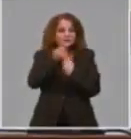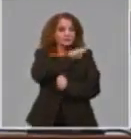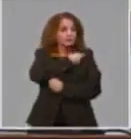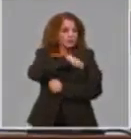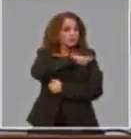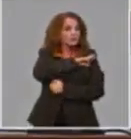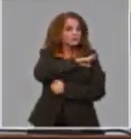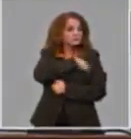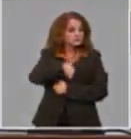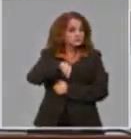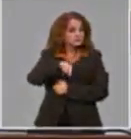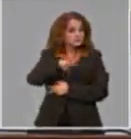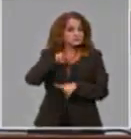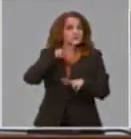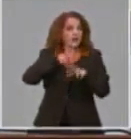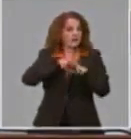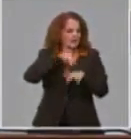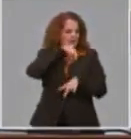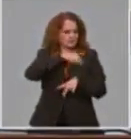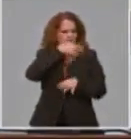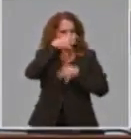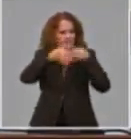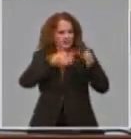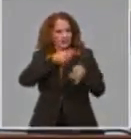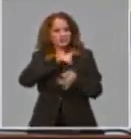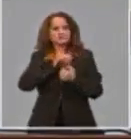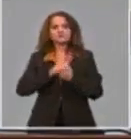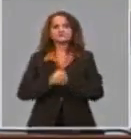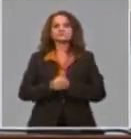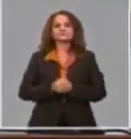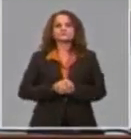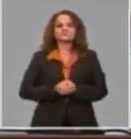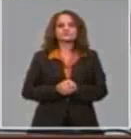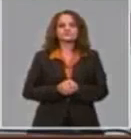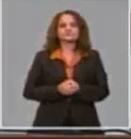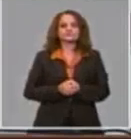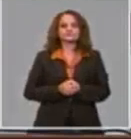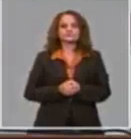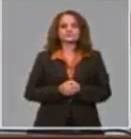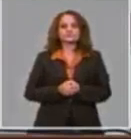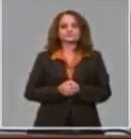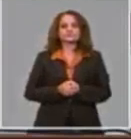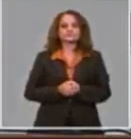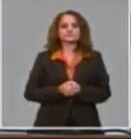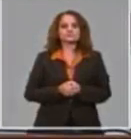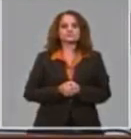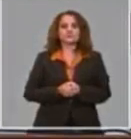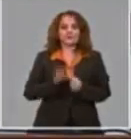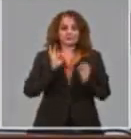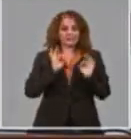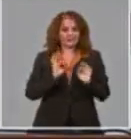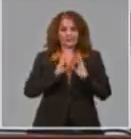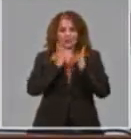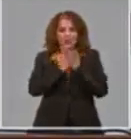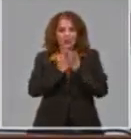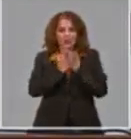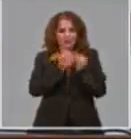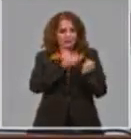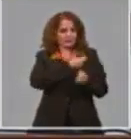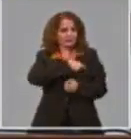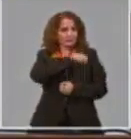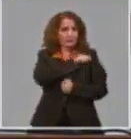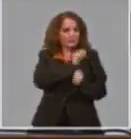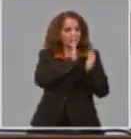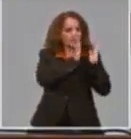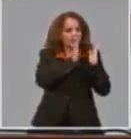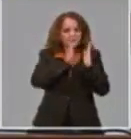compartió la experiencia de cómo ellos lo están haciendo. Y ese ordenamiento popular lo primero que tiene que lograr es que no